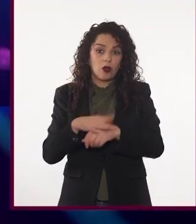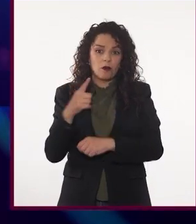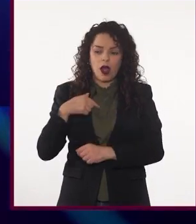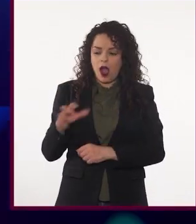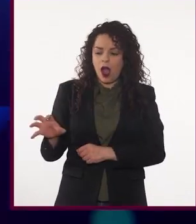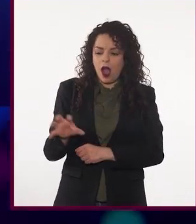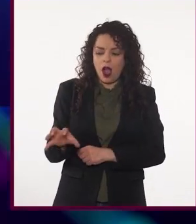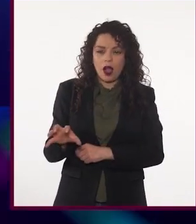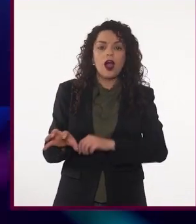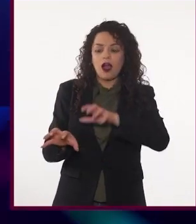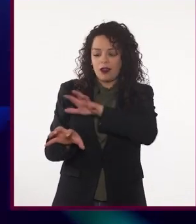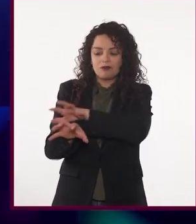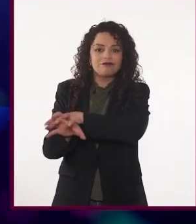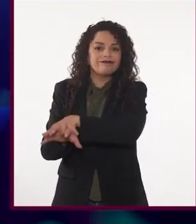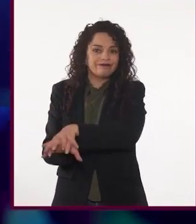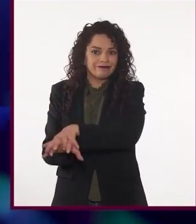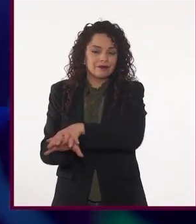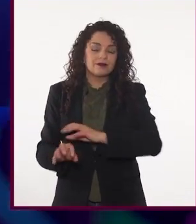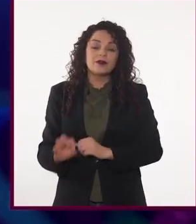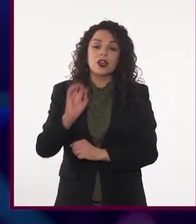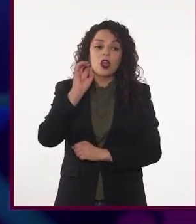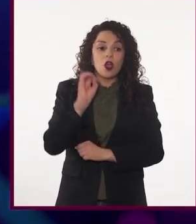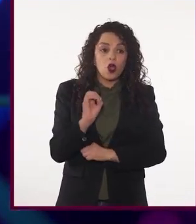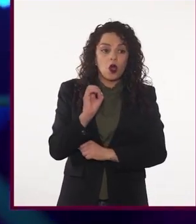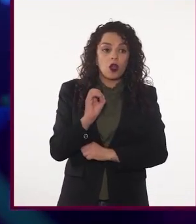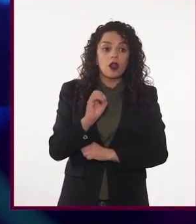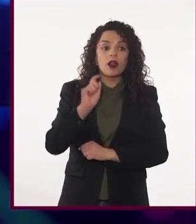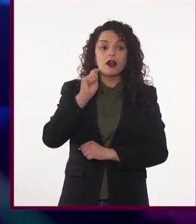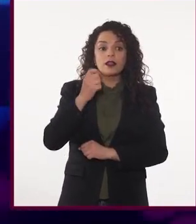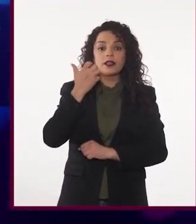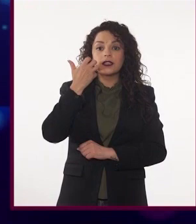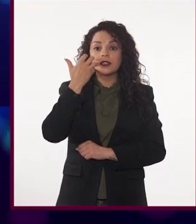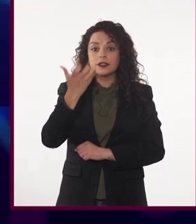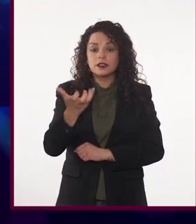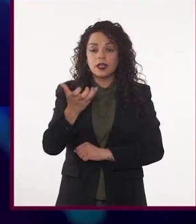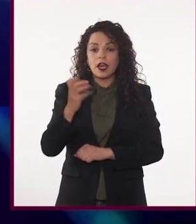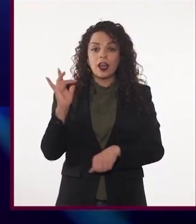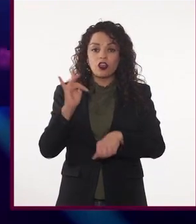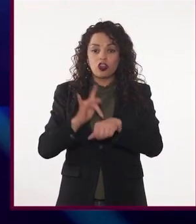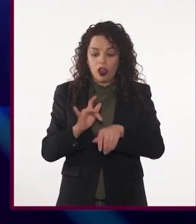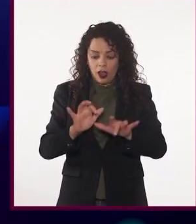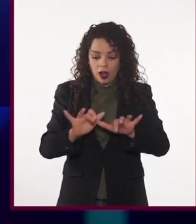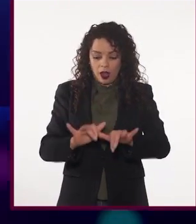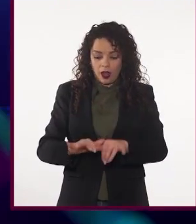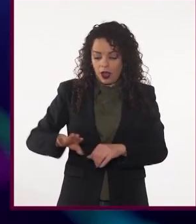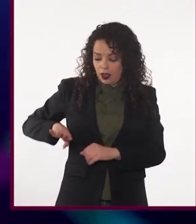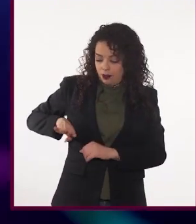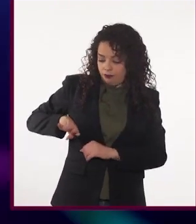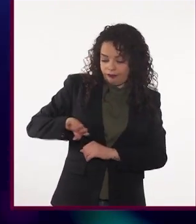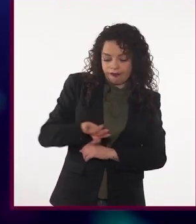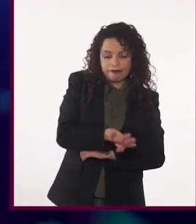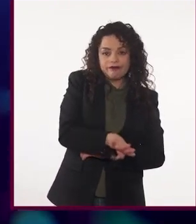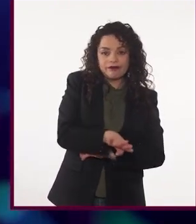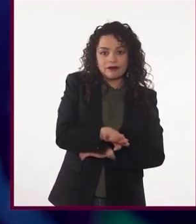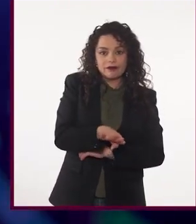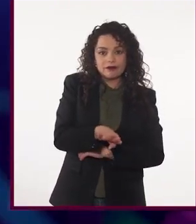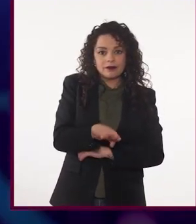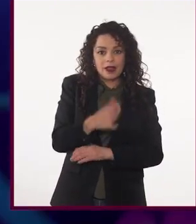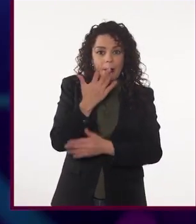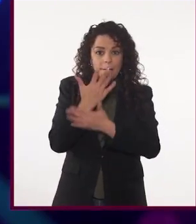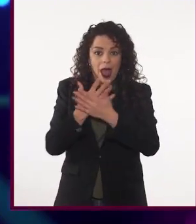O que llega a atravesar su mano para tocar el teclado y roza el cuerpo de la persona,